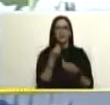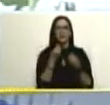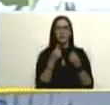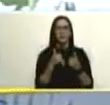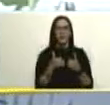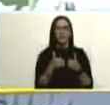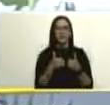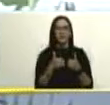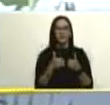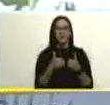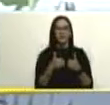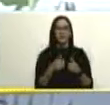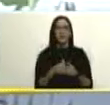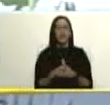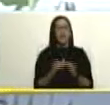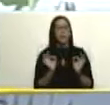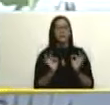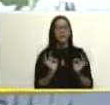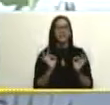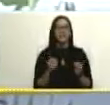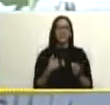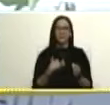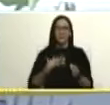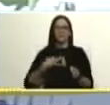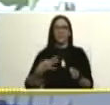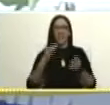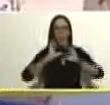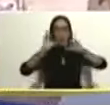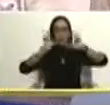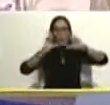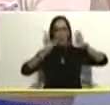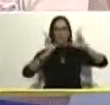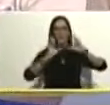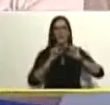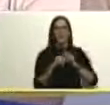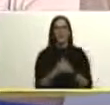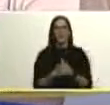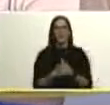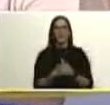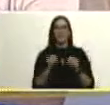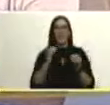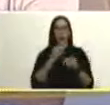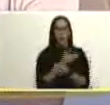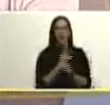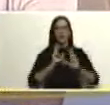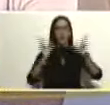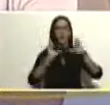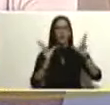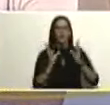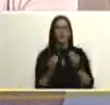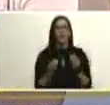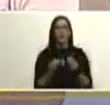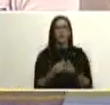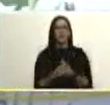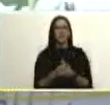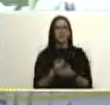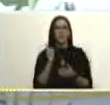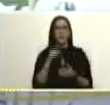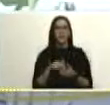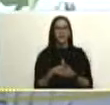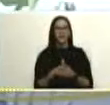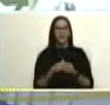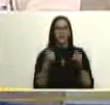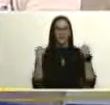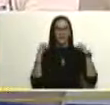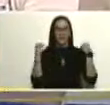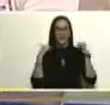bueno, más que todo, sé selección de Venezuela en el voleibol, eso sí también. ¿Estás jugando voleibol full? Sí. Está bien. ¿Estás